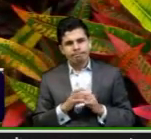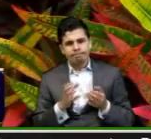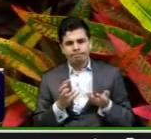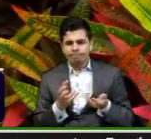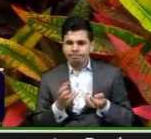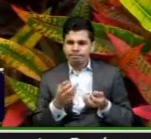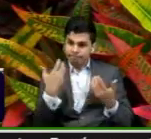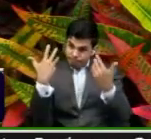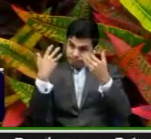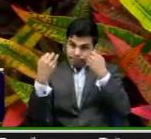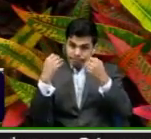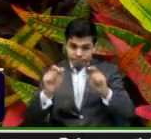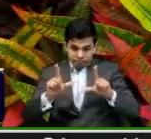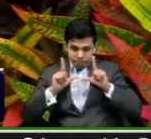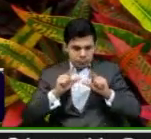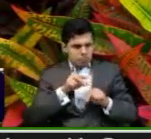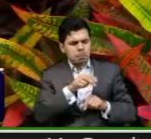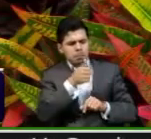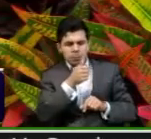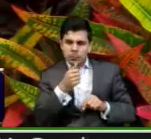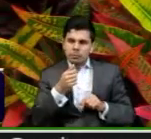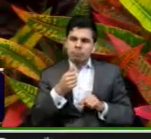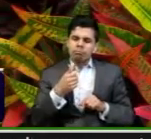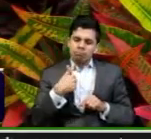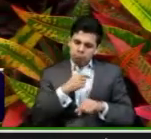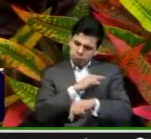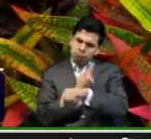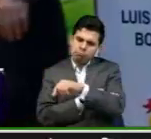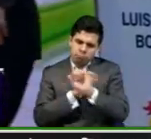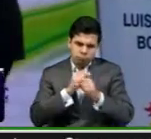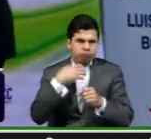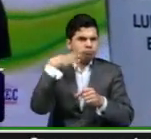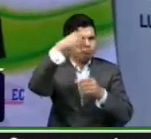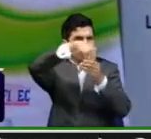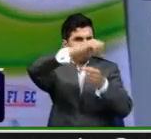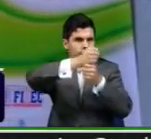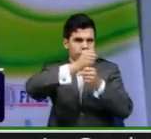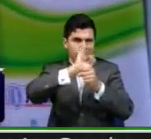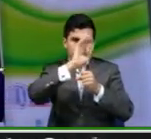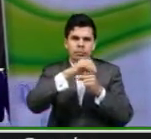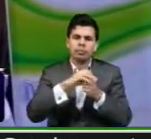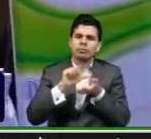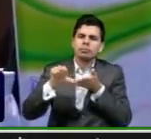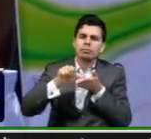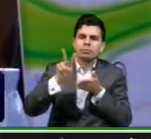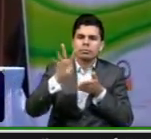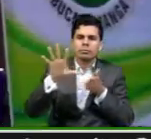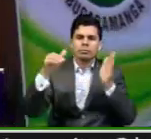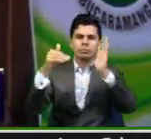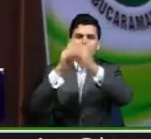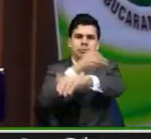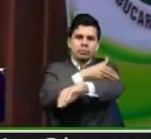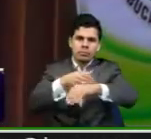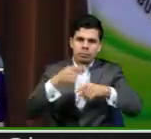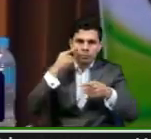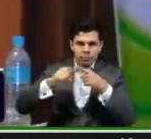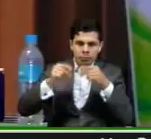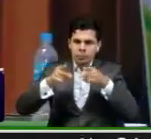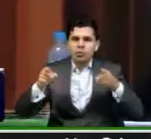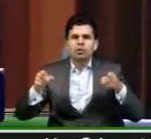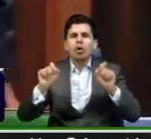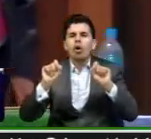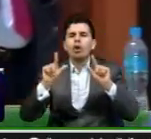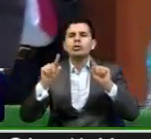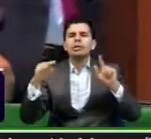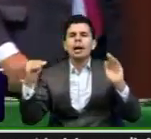que tenemos las capacidades para poder enfrentarnos a un buen trabajo. Con una inversión de 25 mil millones para sacar adelante a 11 mil egresados